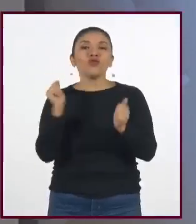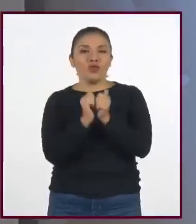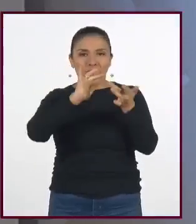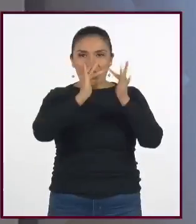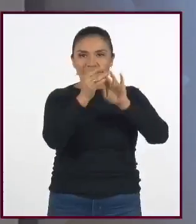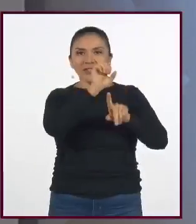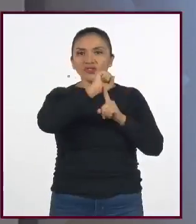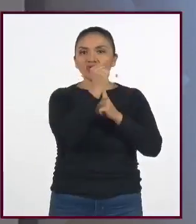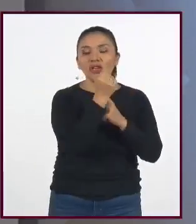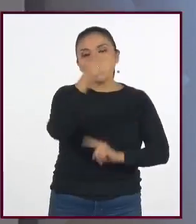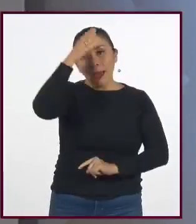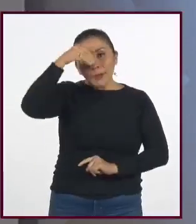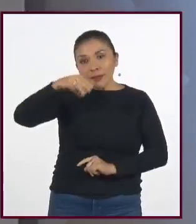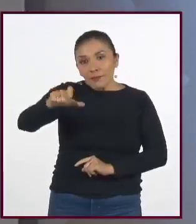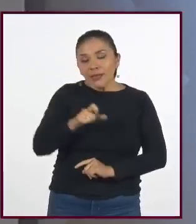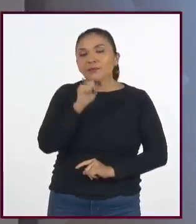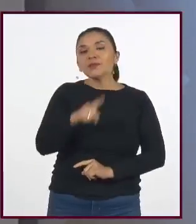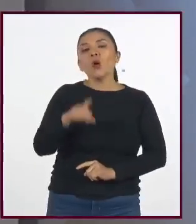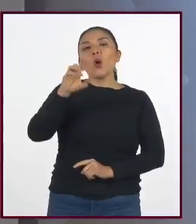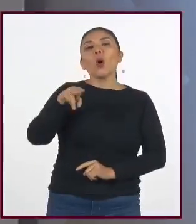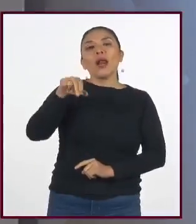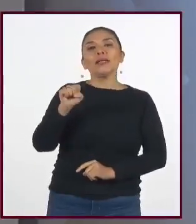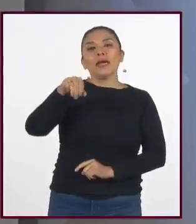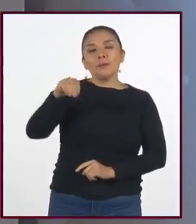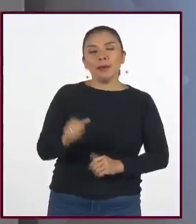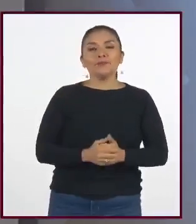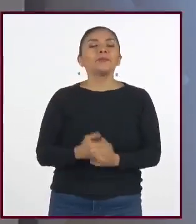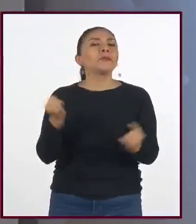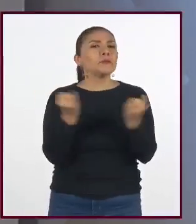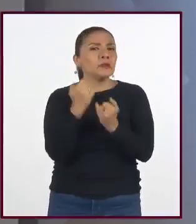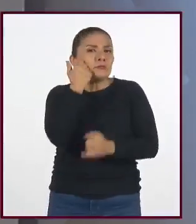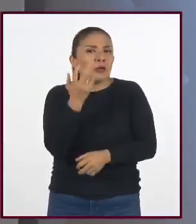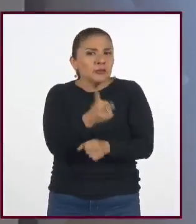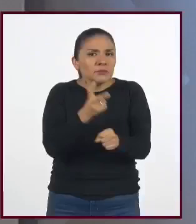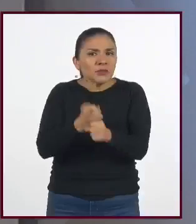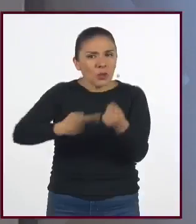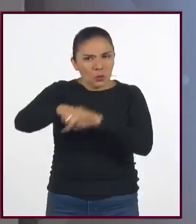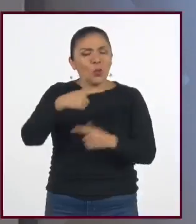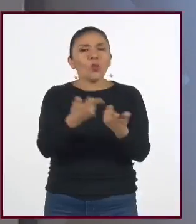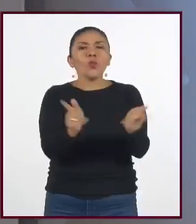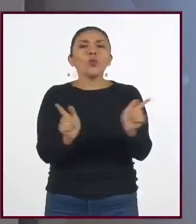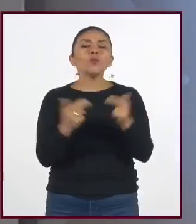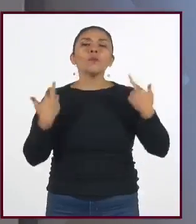Aprende MX y de CONASAMA. Y también queremos invitarles al grupo de Facebook